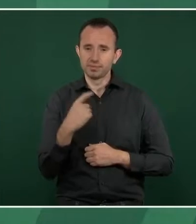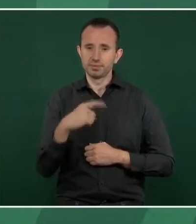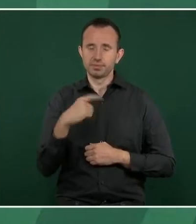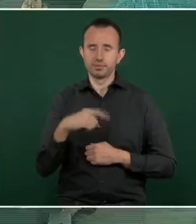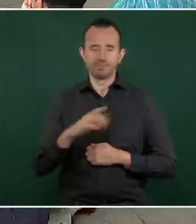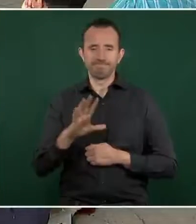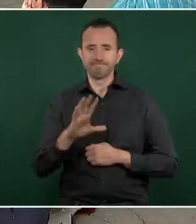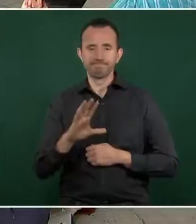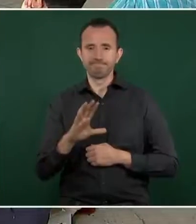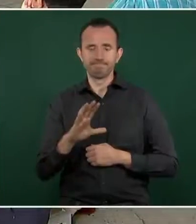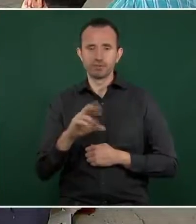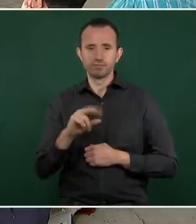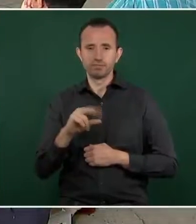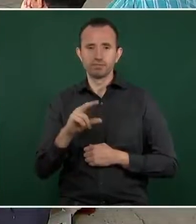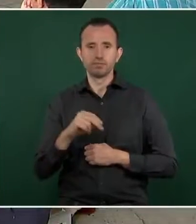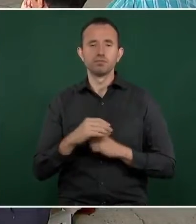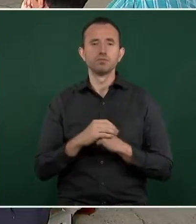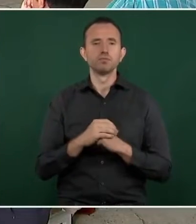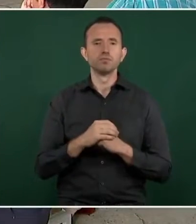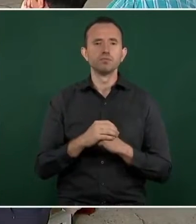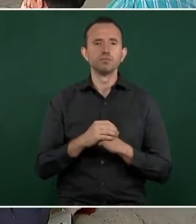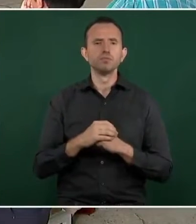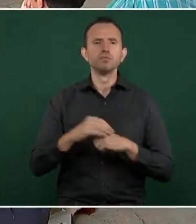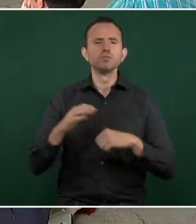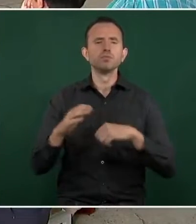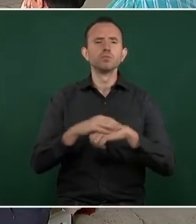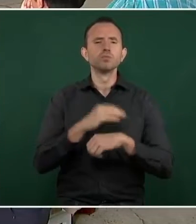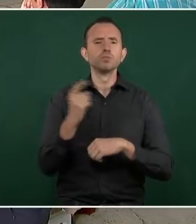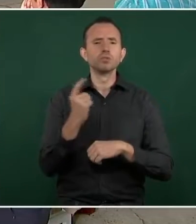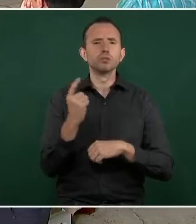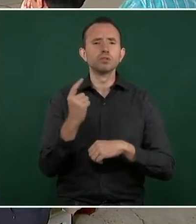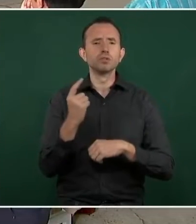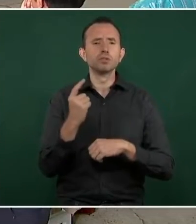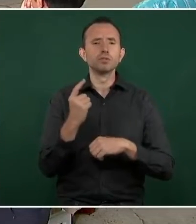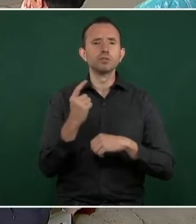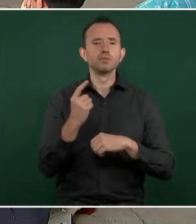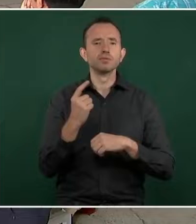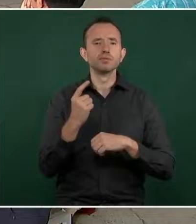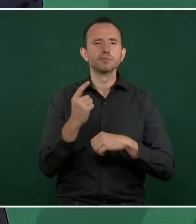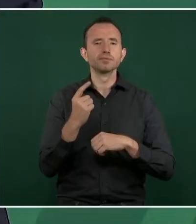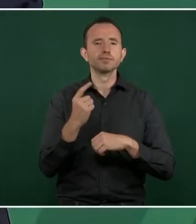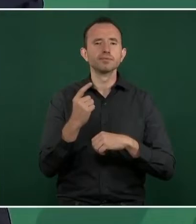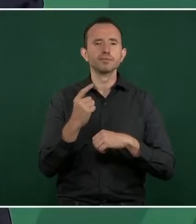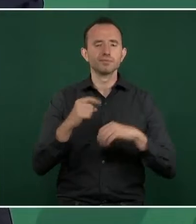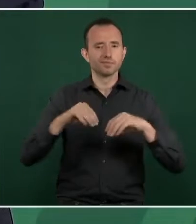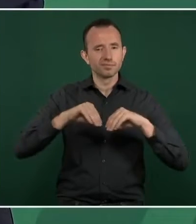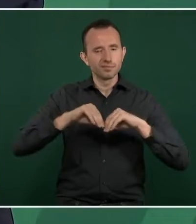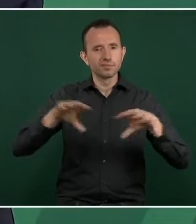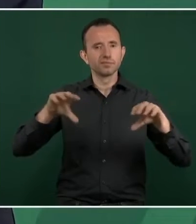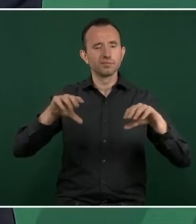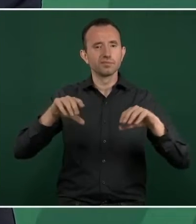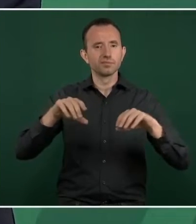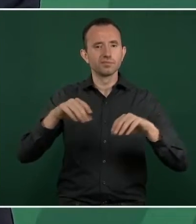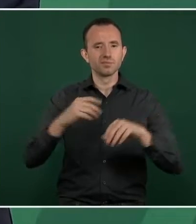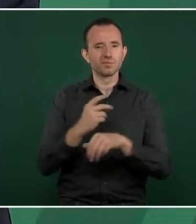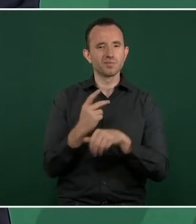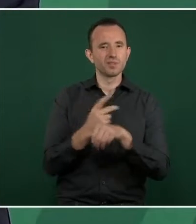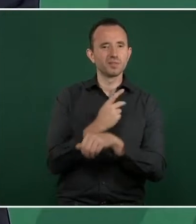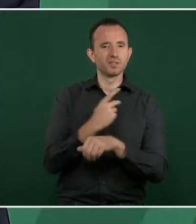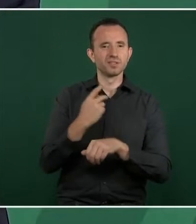el dar a conocer esta situación atroz,